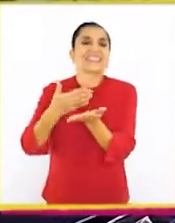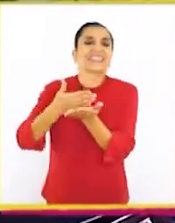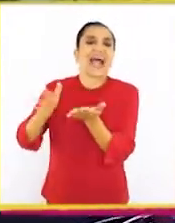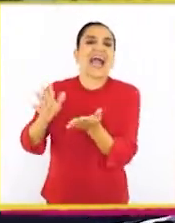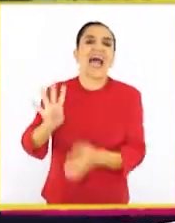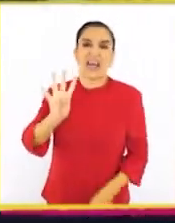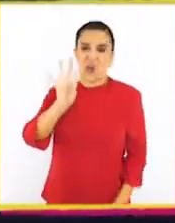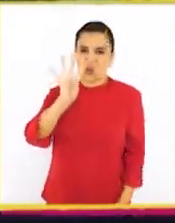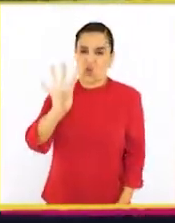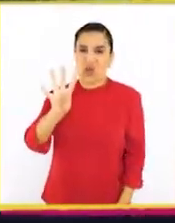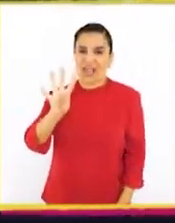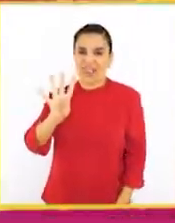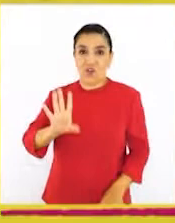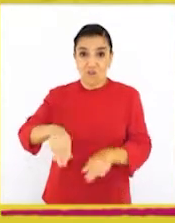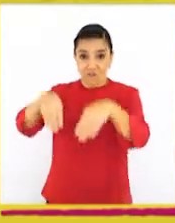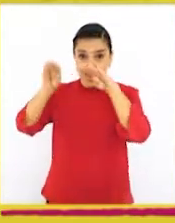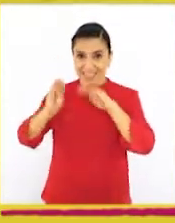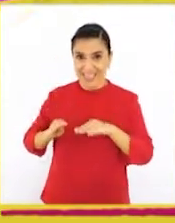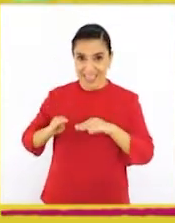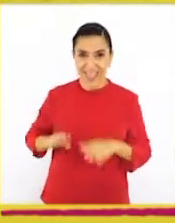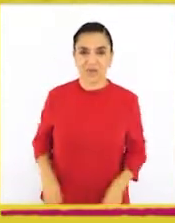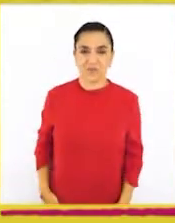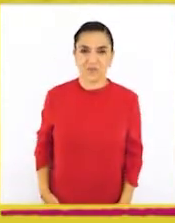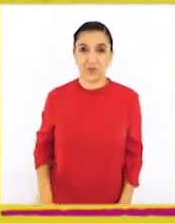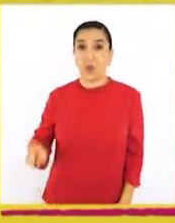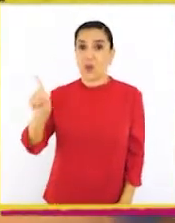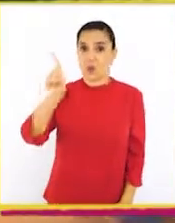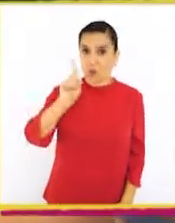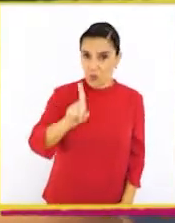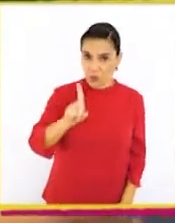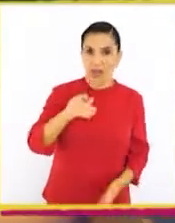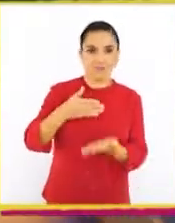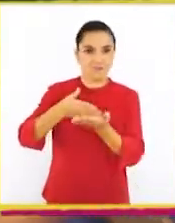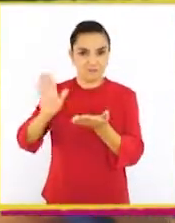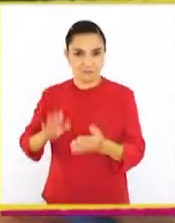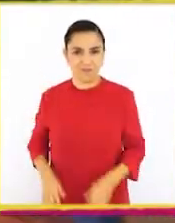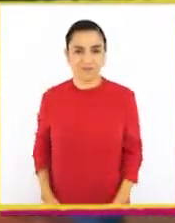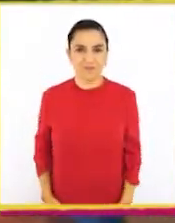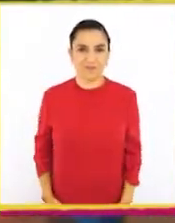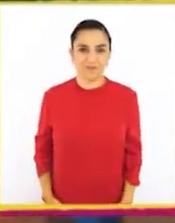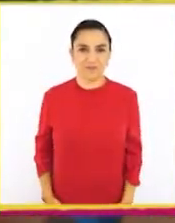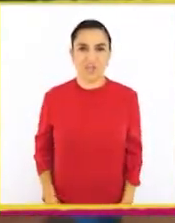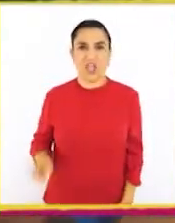¡Bien! Tenemos que sacar cuatro frazadas. Una,